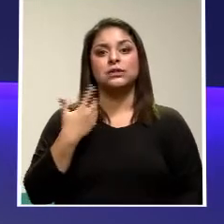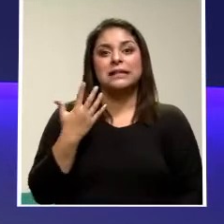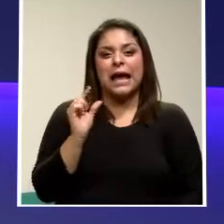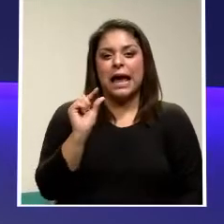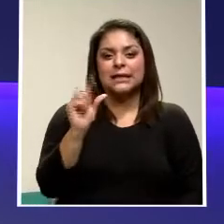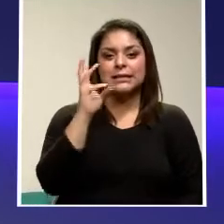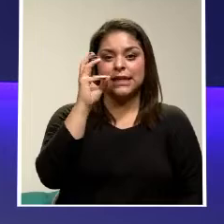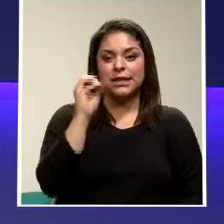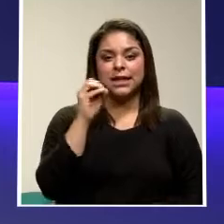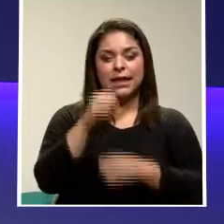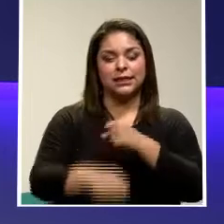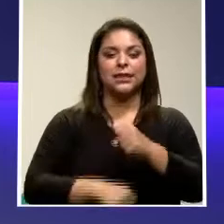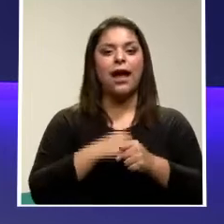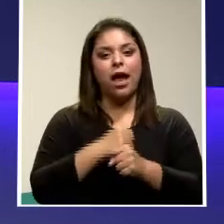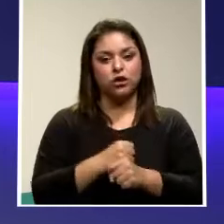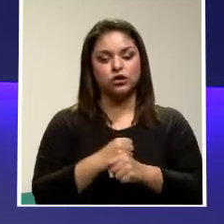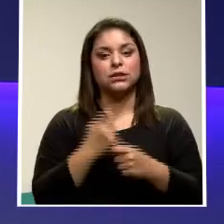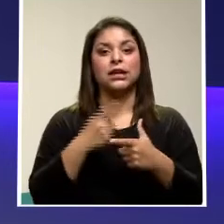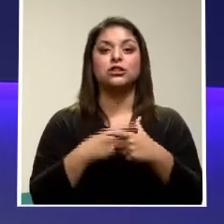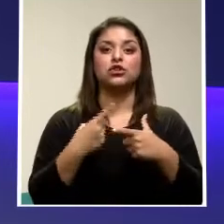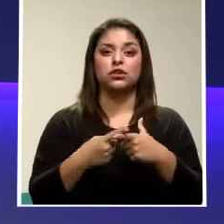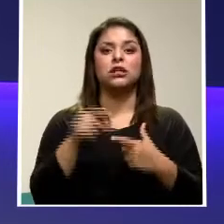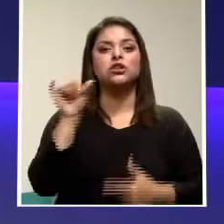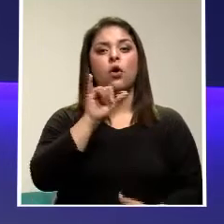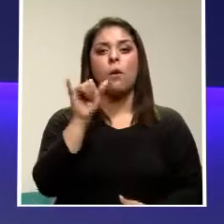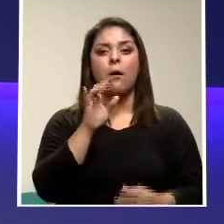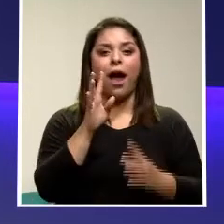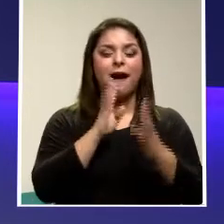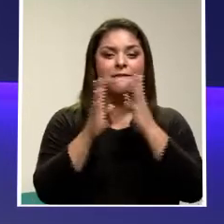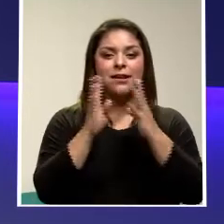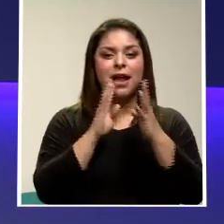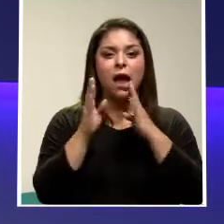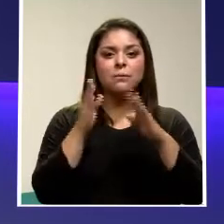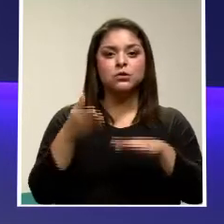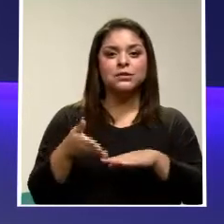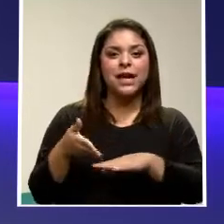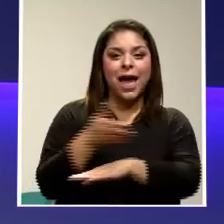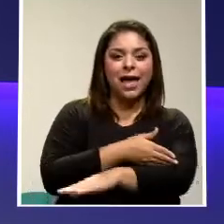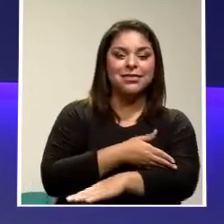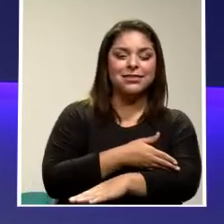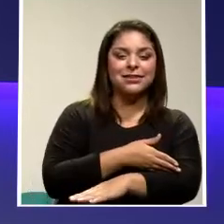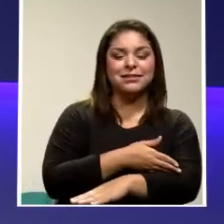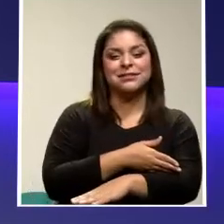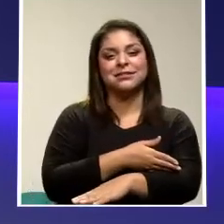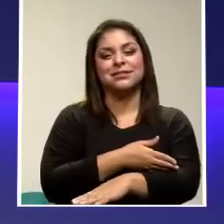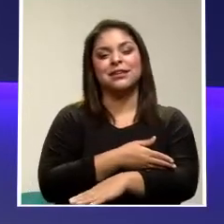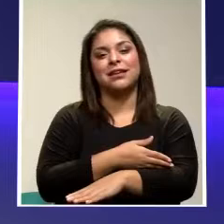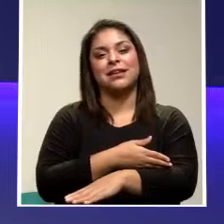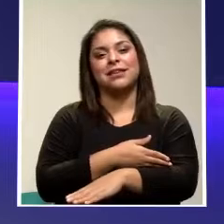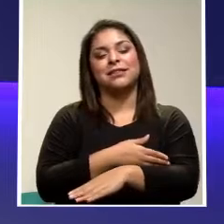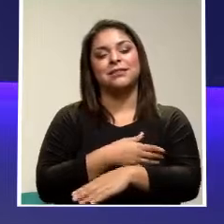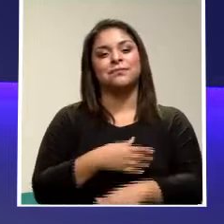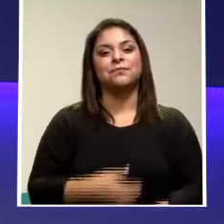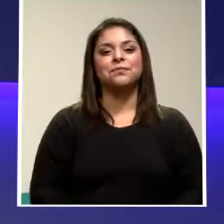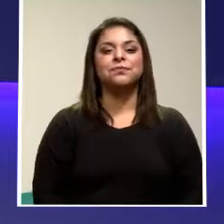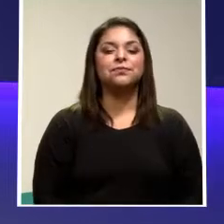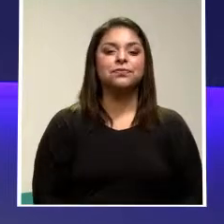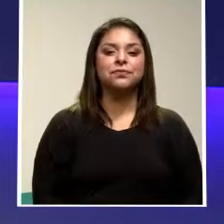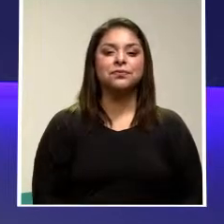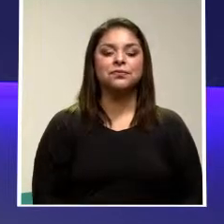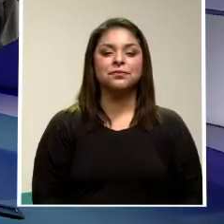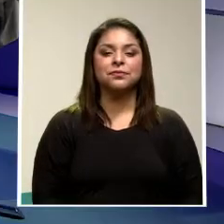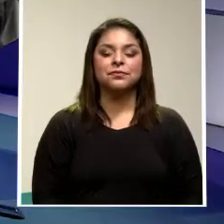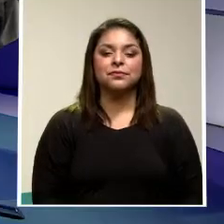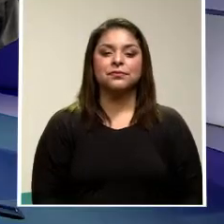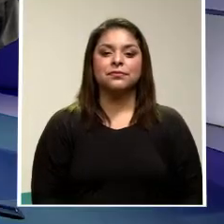años, de modo que, como conversábamos en la previa del partido, sí, que siempre es lo mejor. Como conversábamos en la previa del